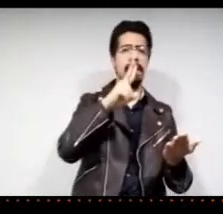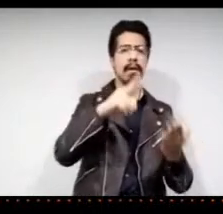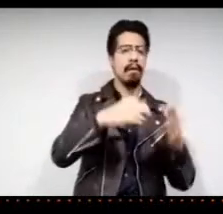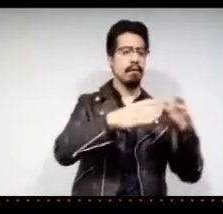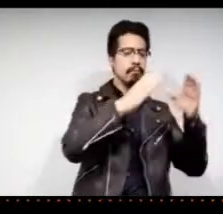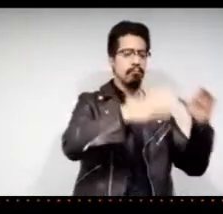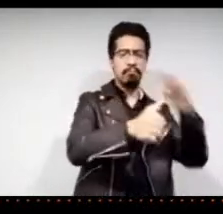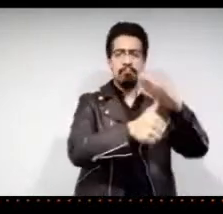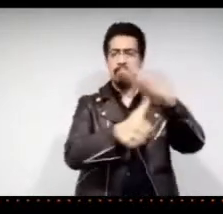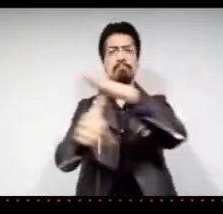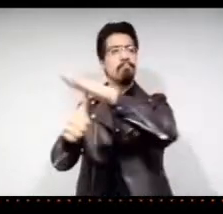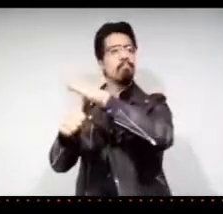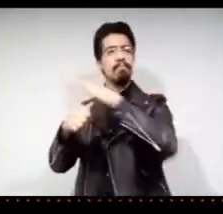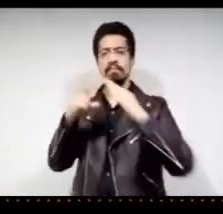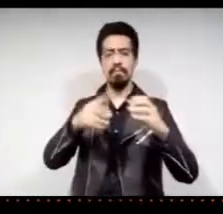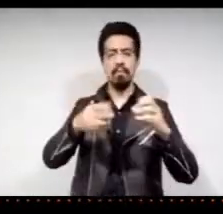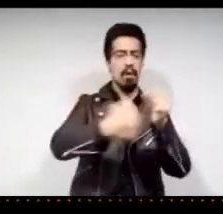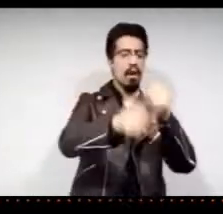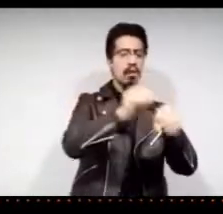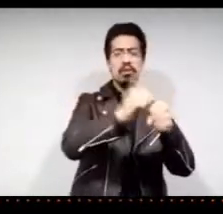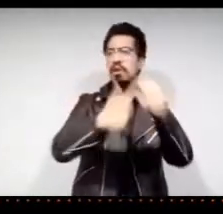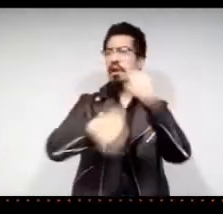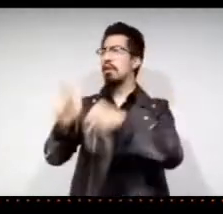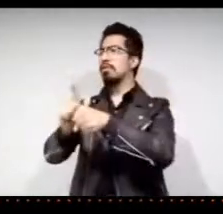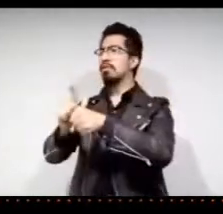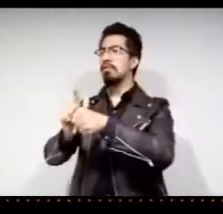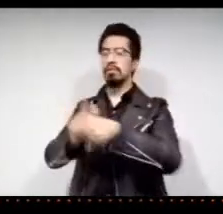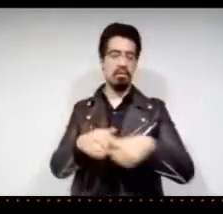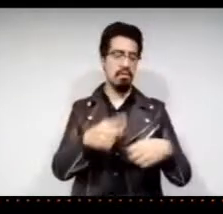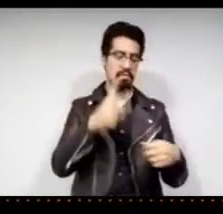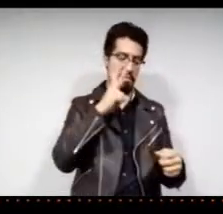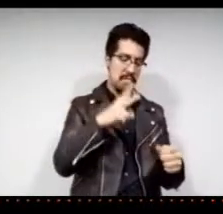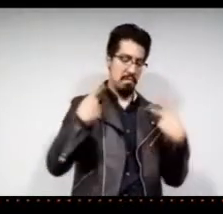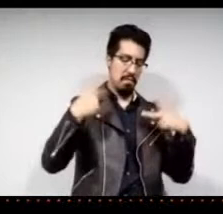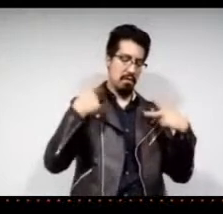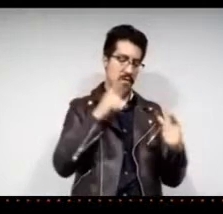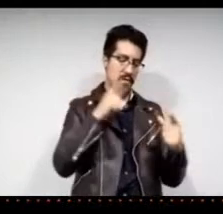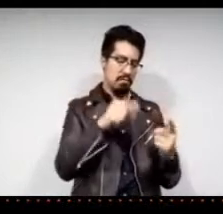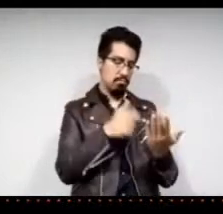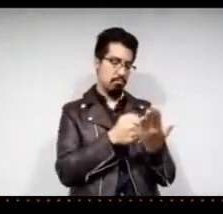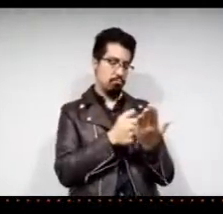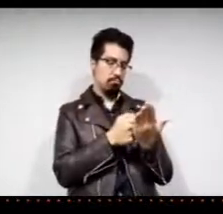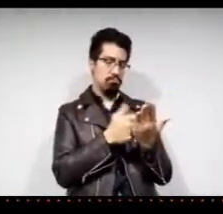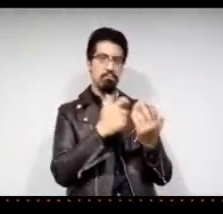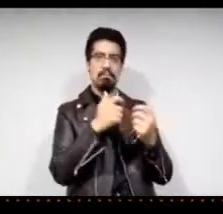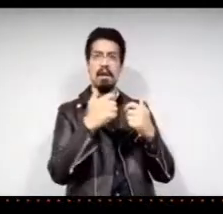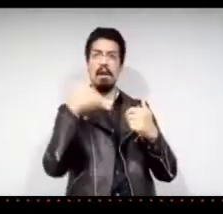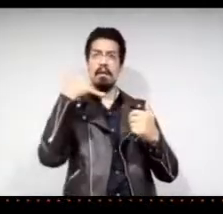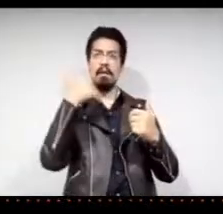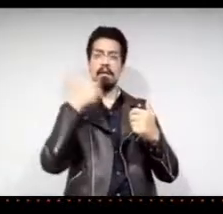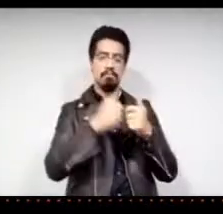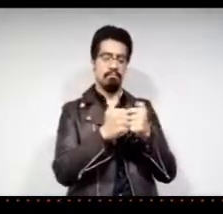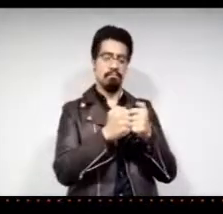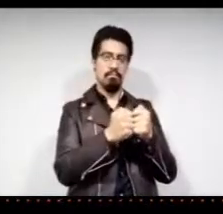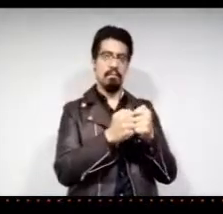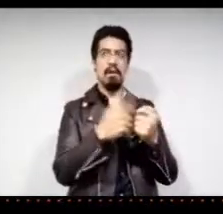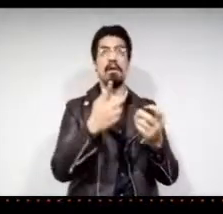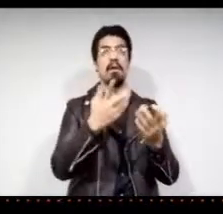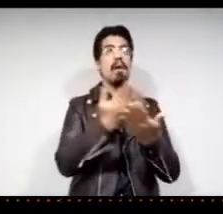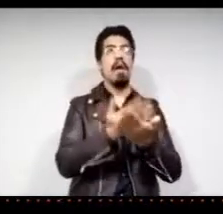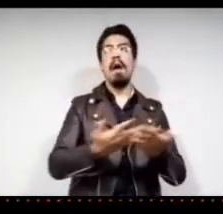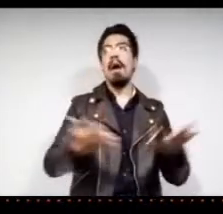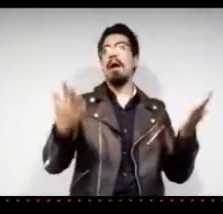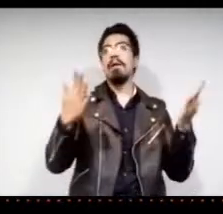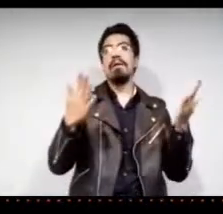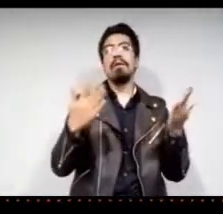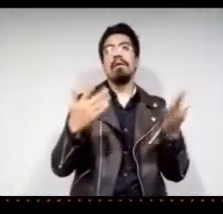lado. Todo el mundo estaba metido en sus dispositivos. Y ahora resulta que cómo extrañamos esa cercanía